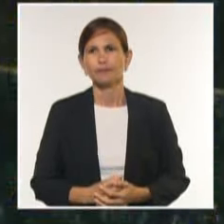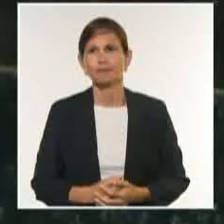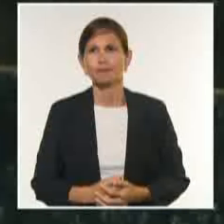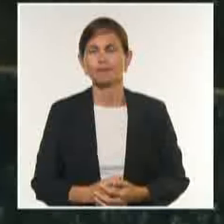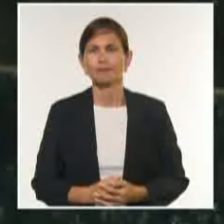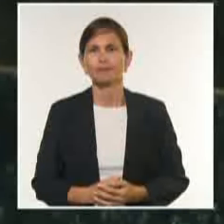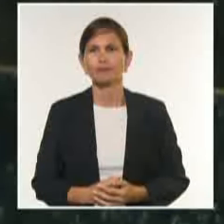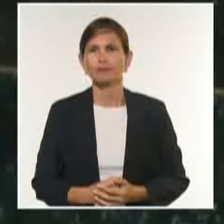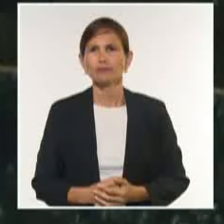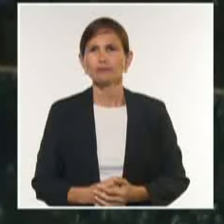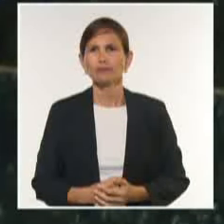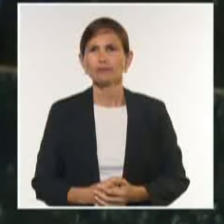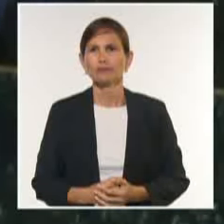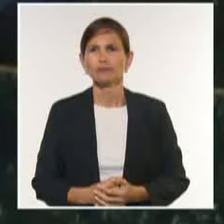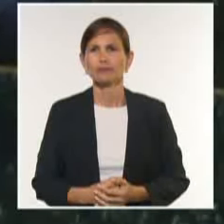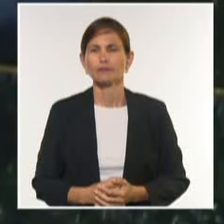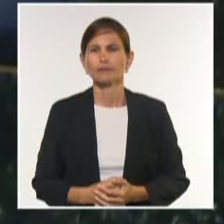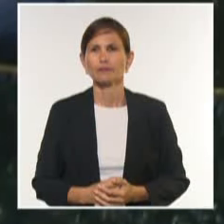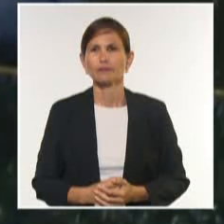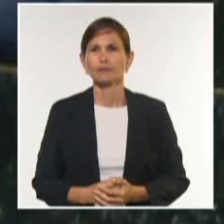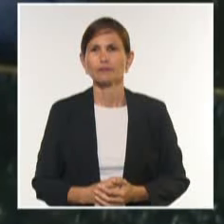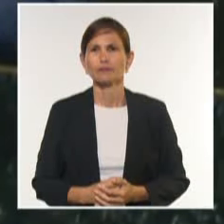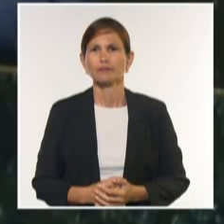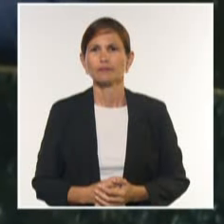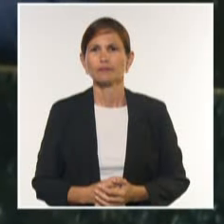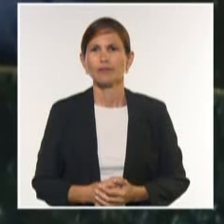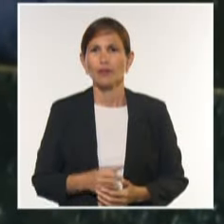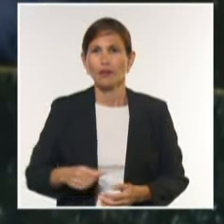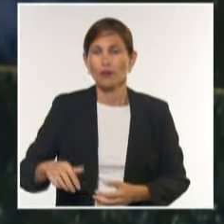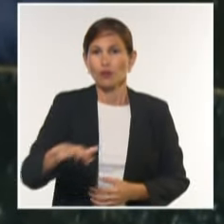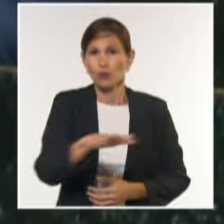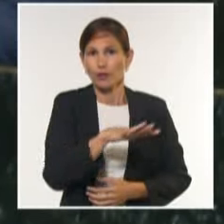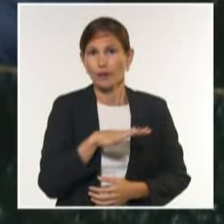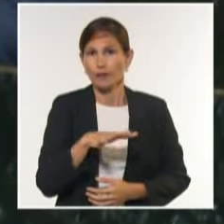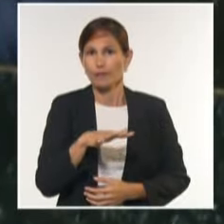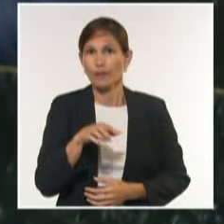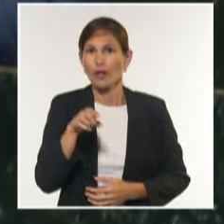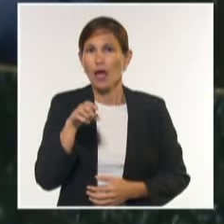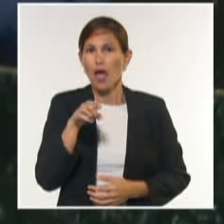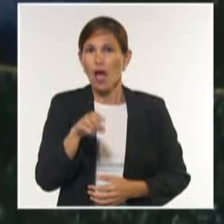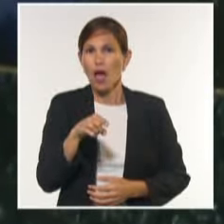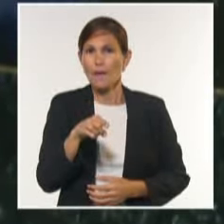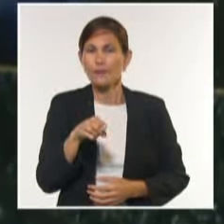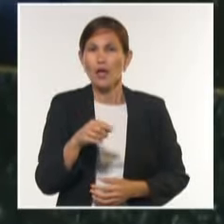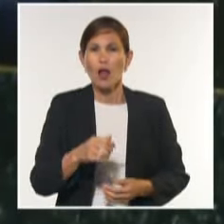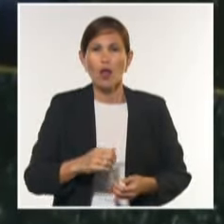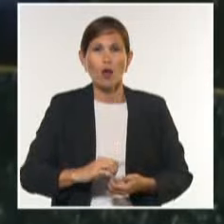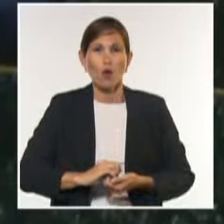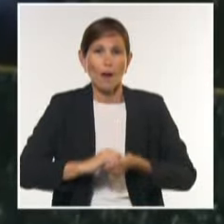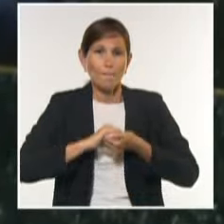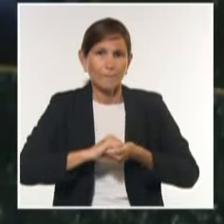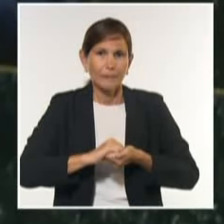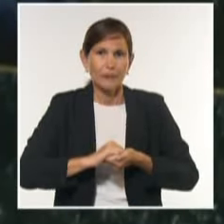Amigo del Caribe, sus médicos y educadores han estado entre los socios más